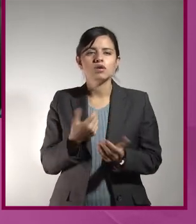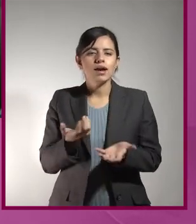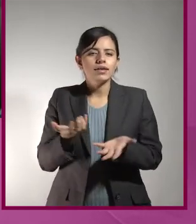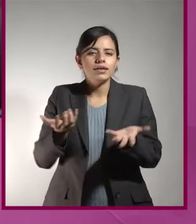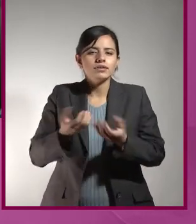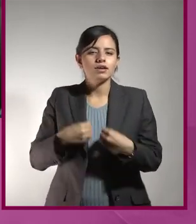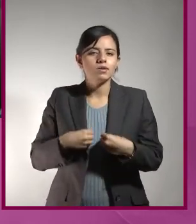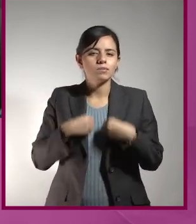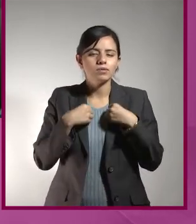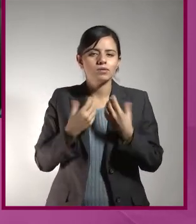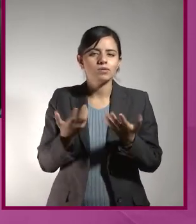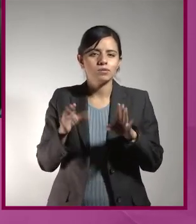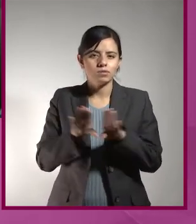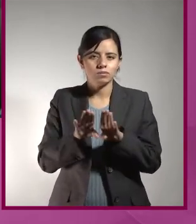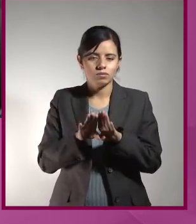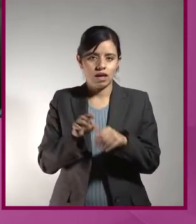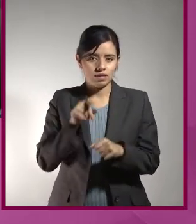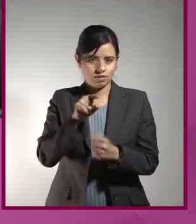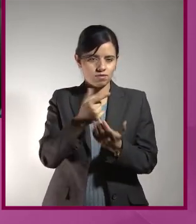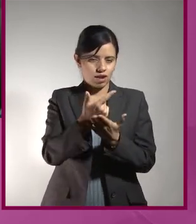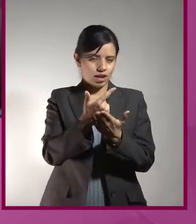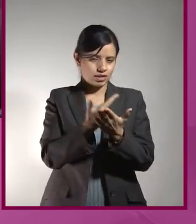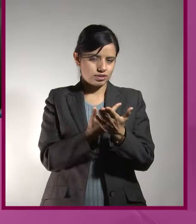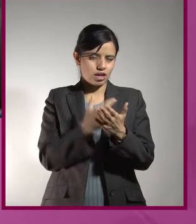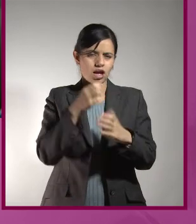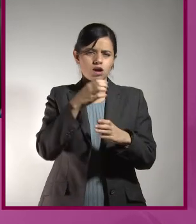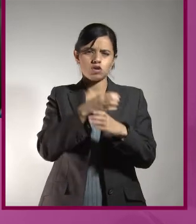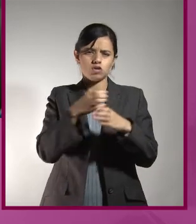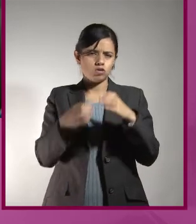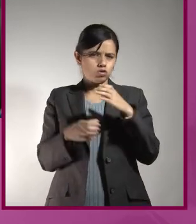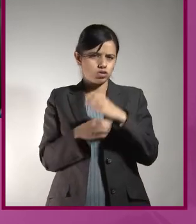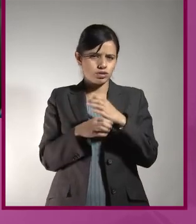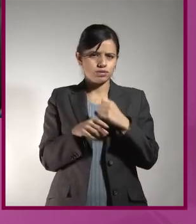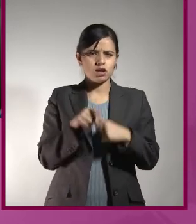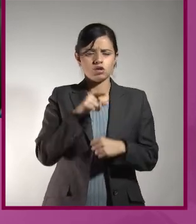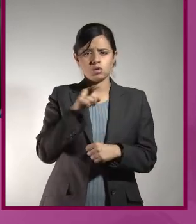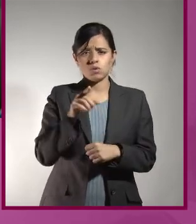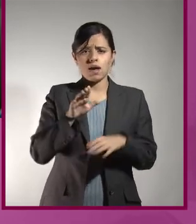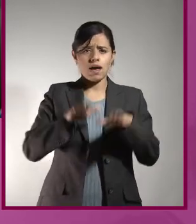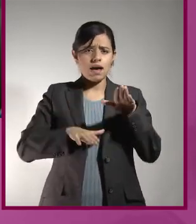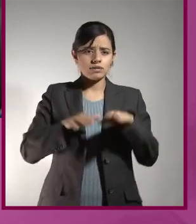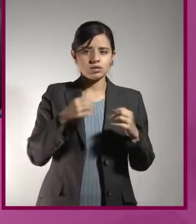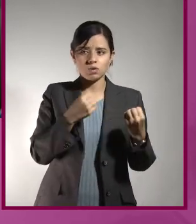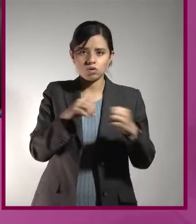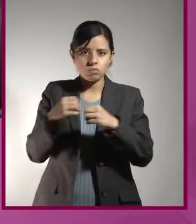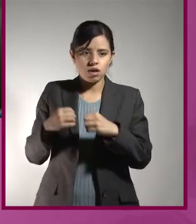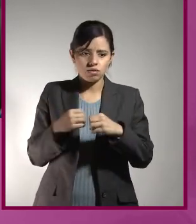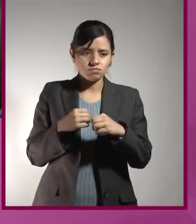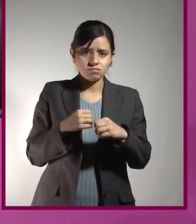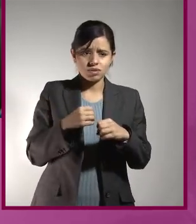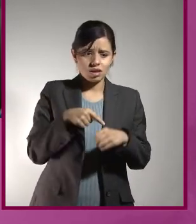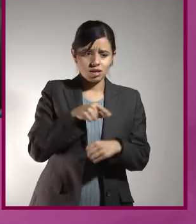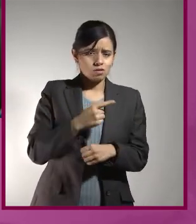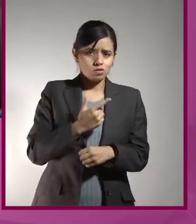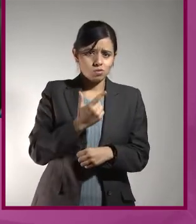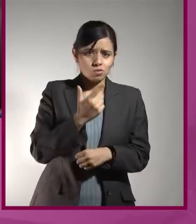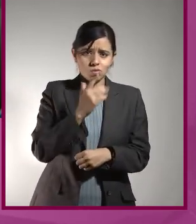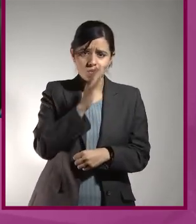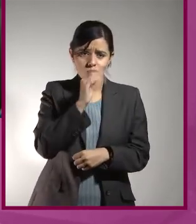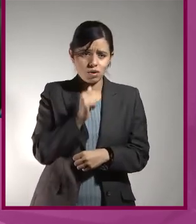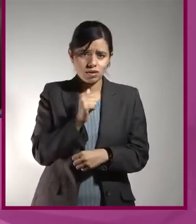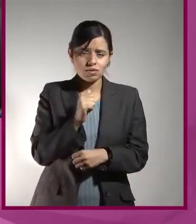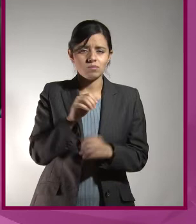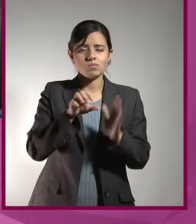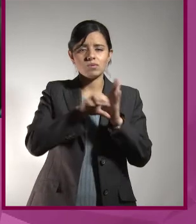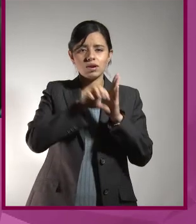vivirlo. Haz una lista de cosas que de costumbre no tienes tiempo de hacer y que te apasionan,